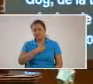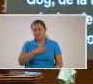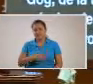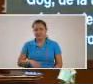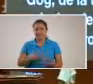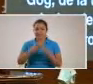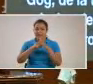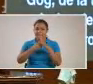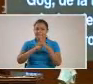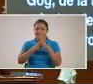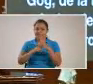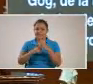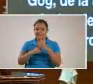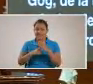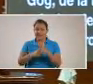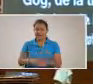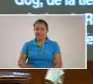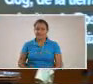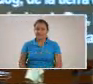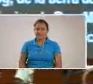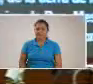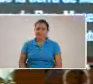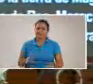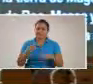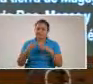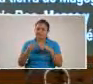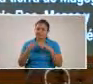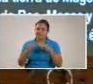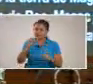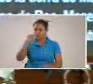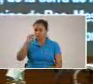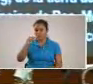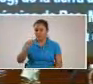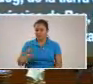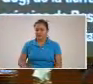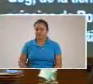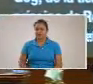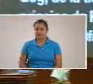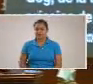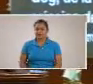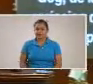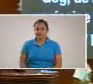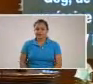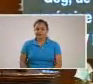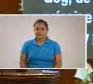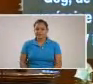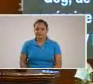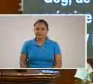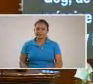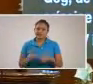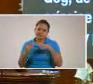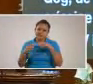que empezáramos a explicar un poquito, Dios mío, el tiempo cómo avanza de rápido, a explicar un